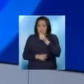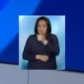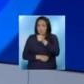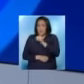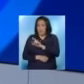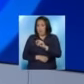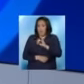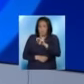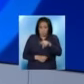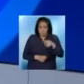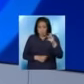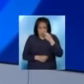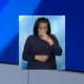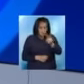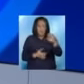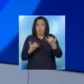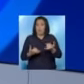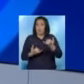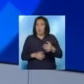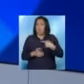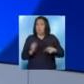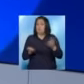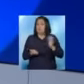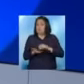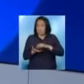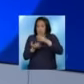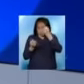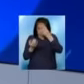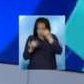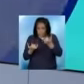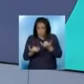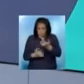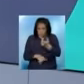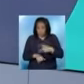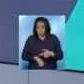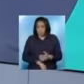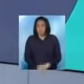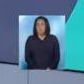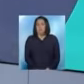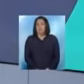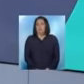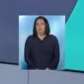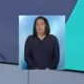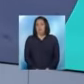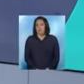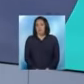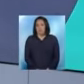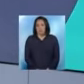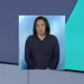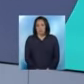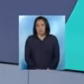el mismo Aarón Rodríguez que ustedes acaban de ver, está ahora para darnos toda la información actualizada. Adelante, Aarón.